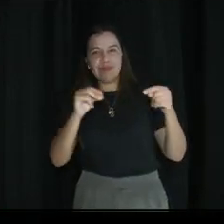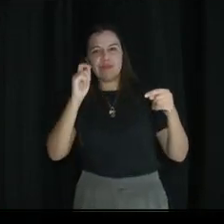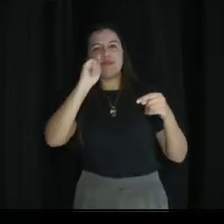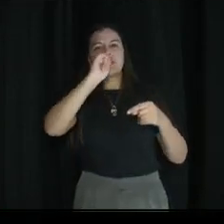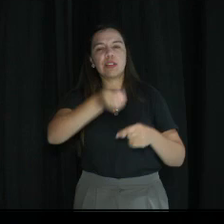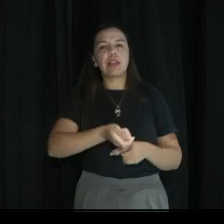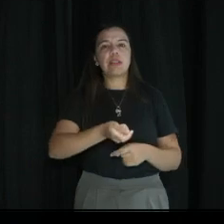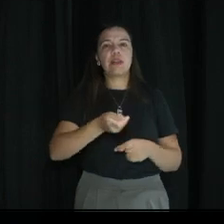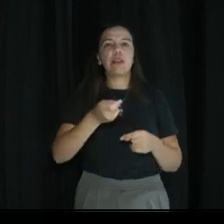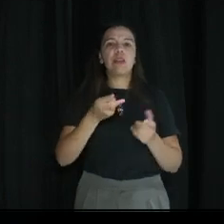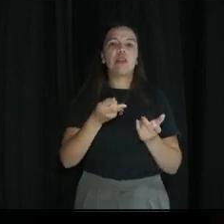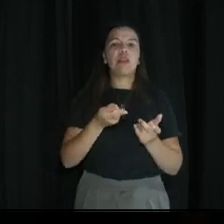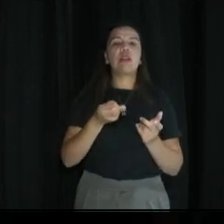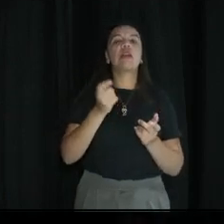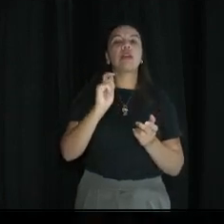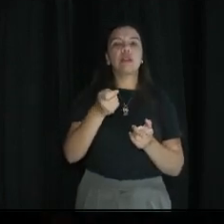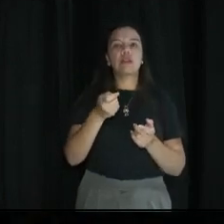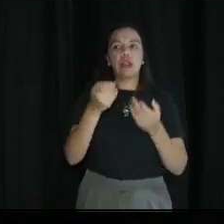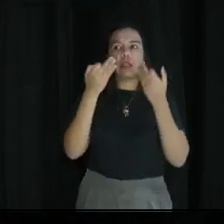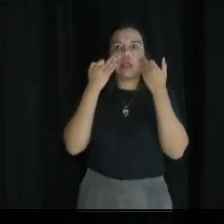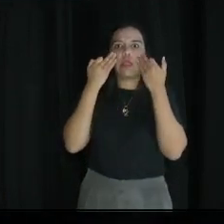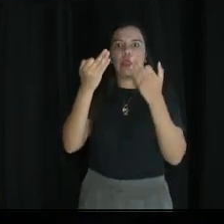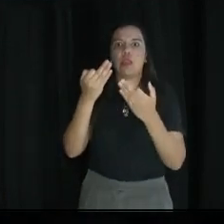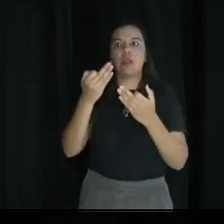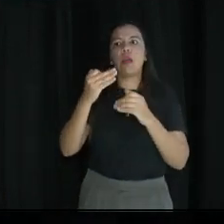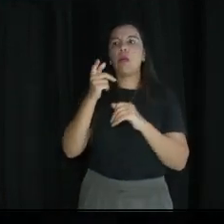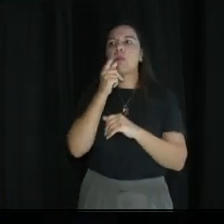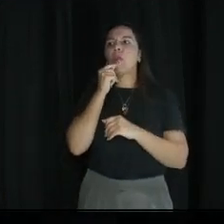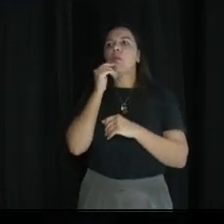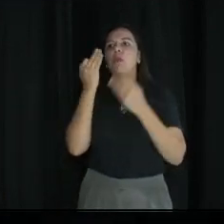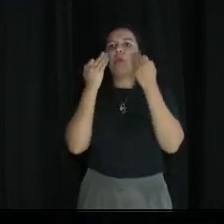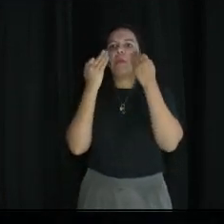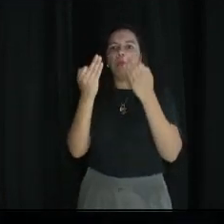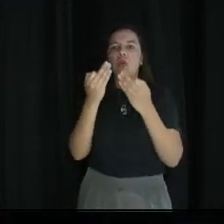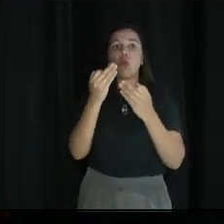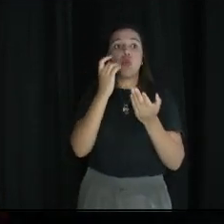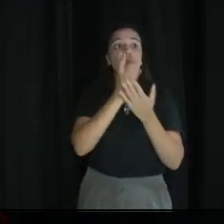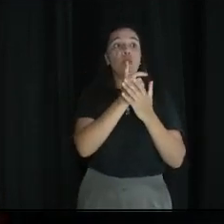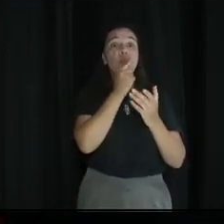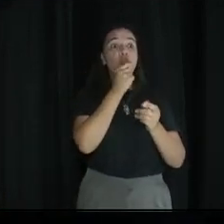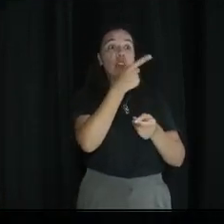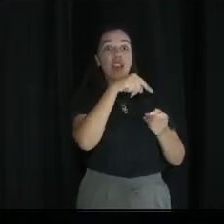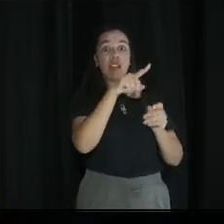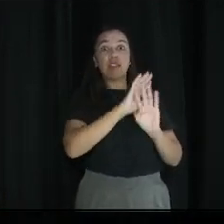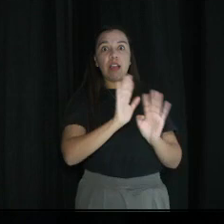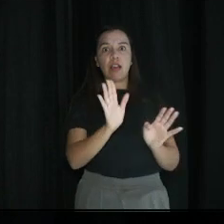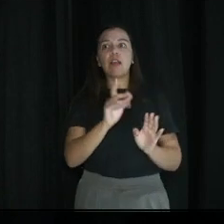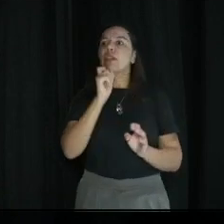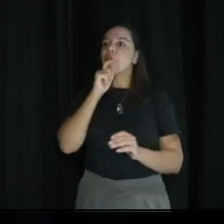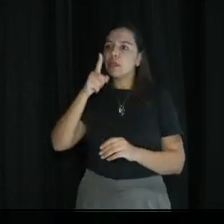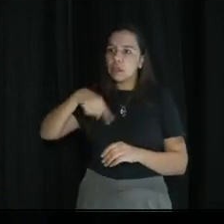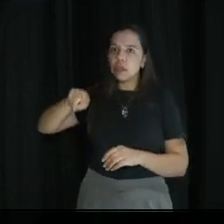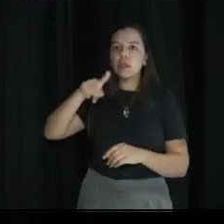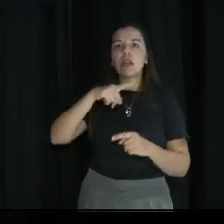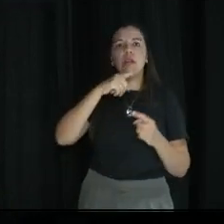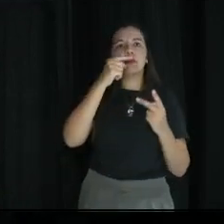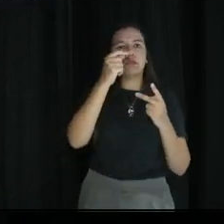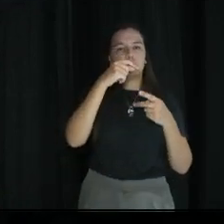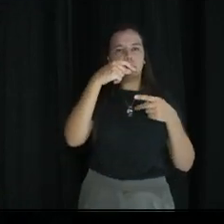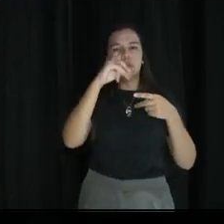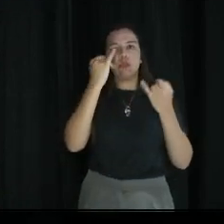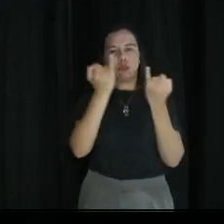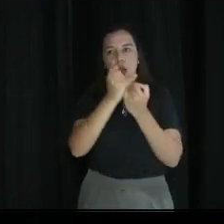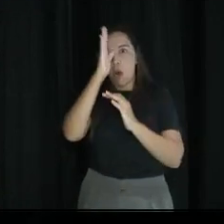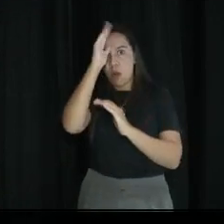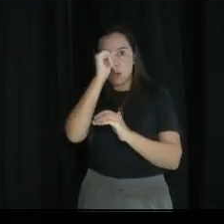actitud que debe tomar a toda autoridad, no solamente el Ministerio Público, porque me puedo hacer un espectro amplio